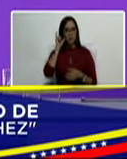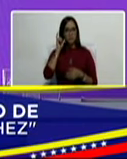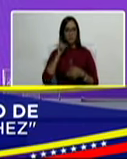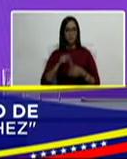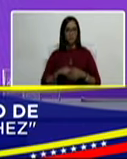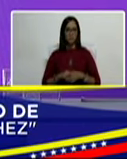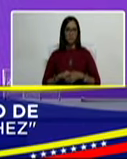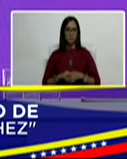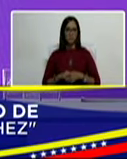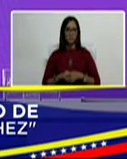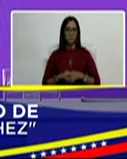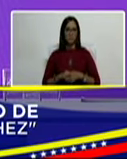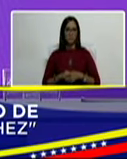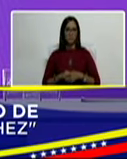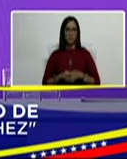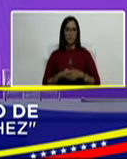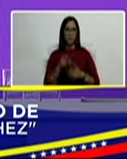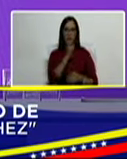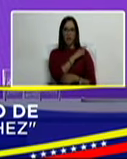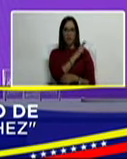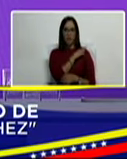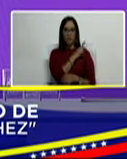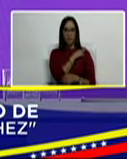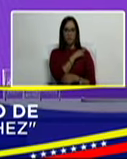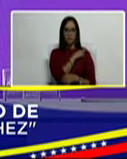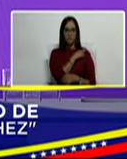a la jefa